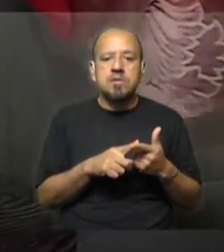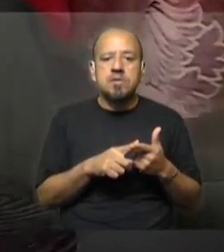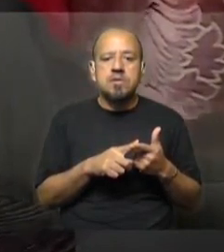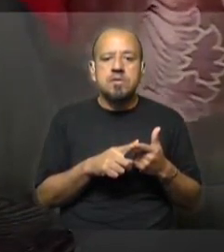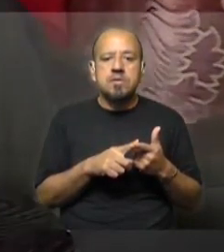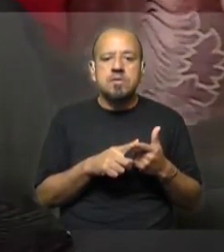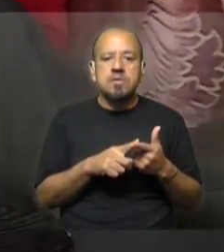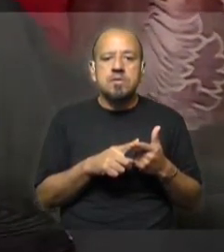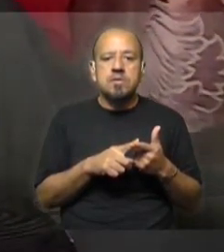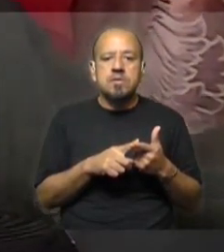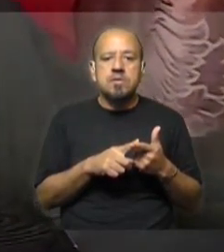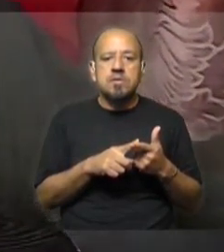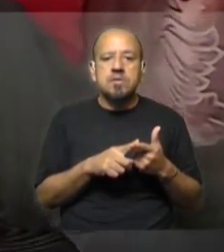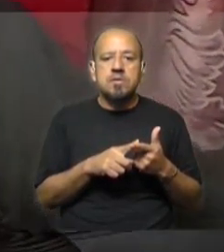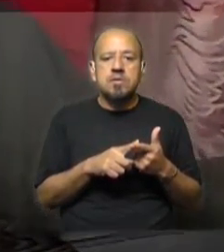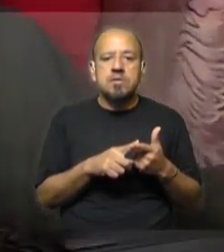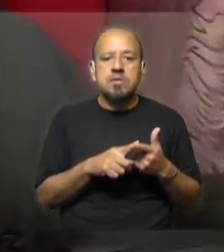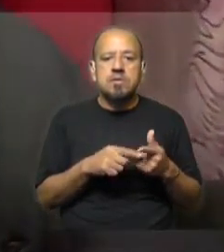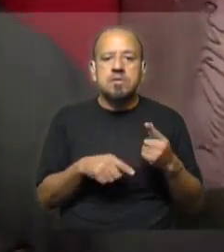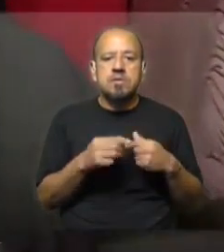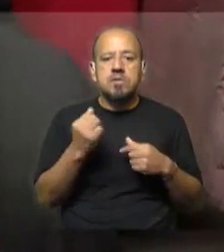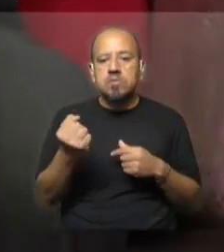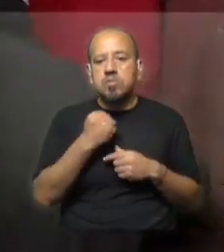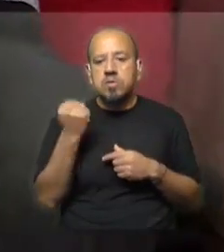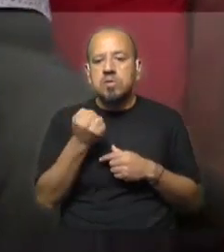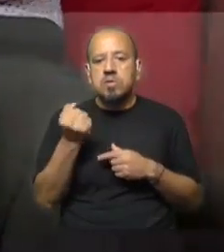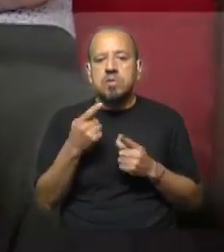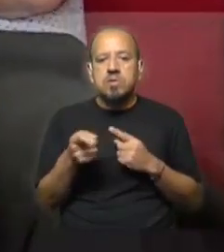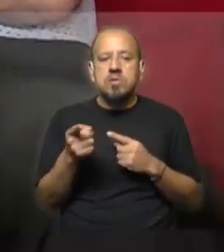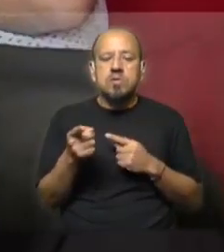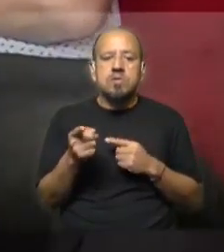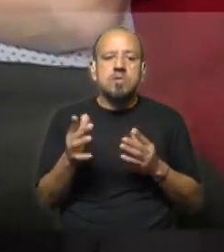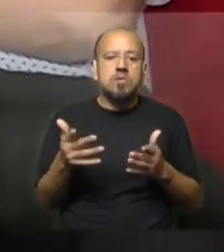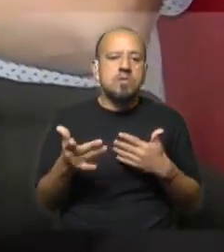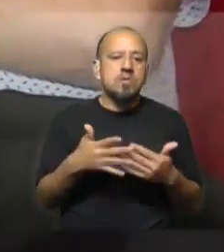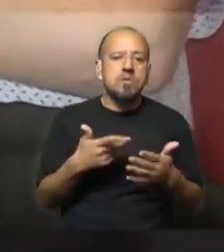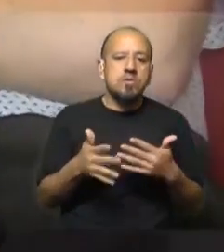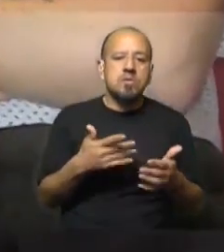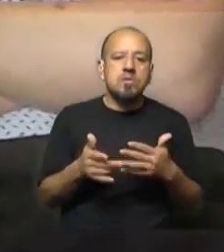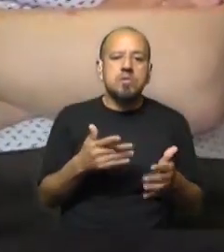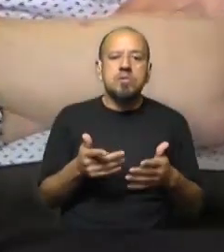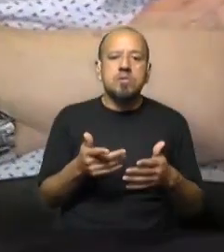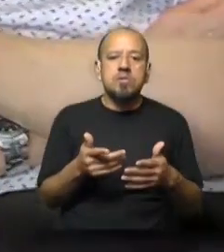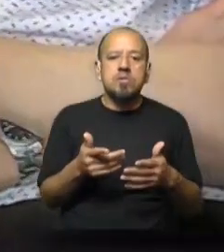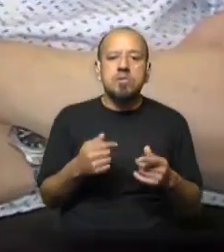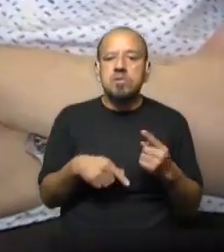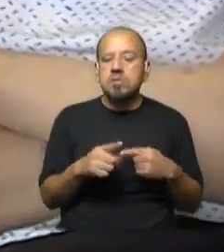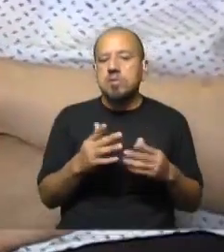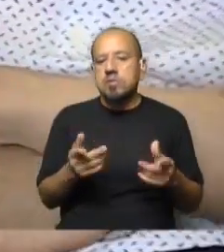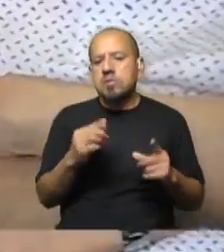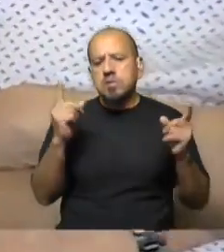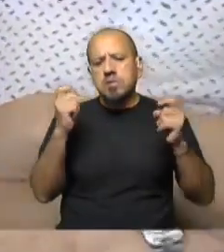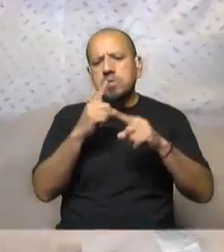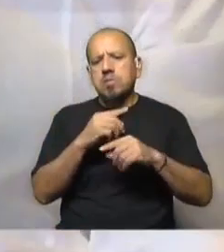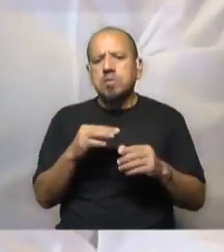Mira, fundamentalmente que no importa cuán grandes sean las dificultades